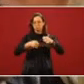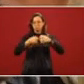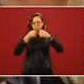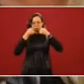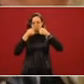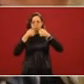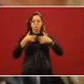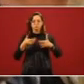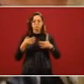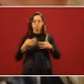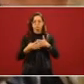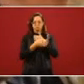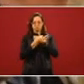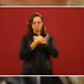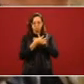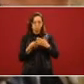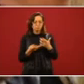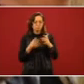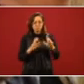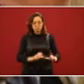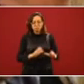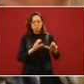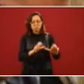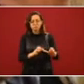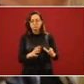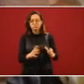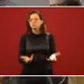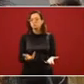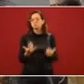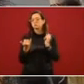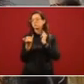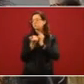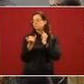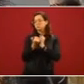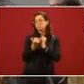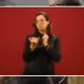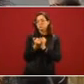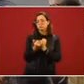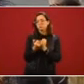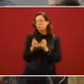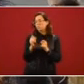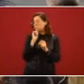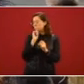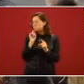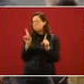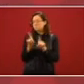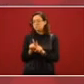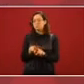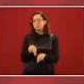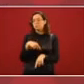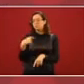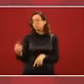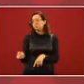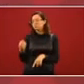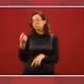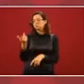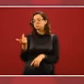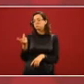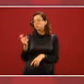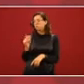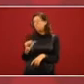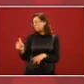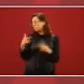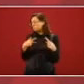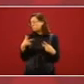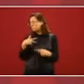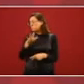personal correspondientes, que no son diferentes a los que se usan y deben usarse para el procesamiento de cualquier